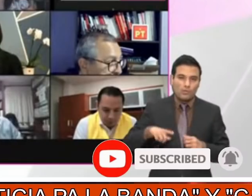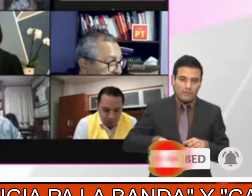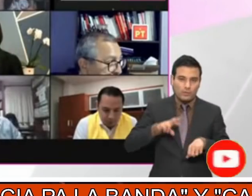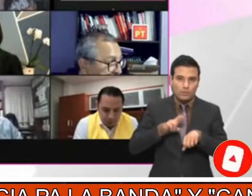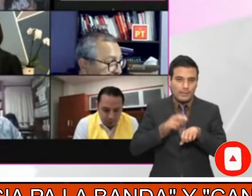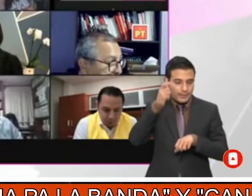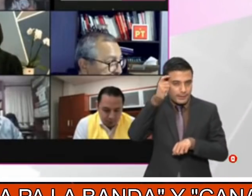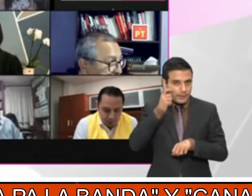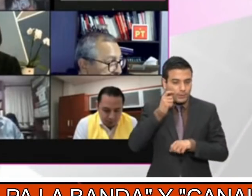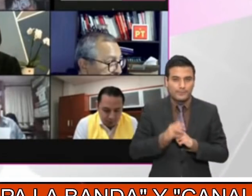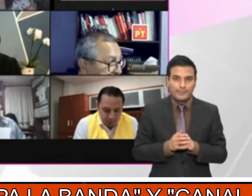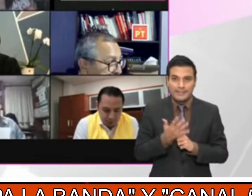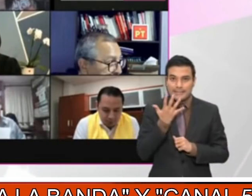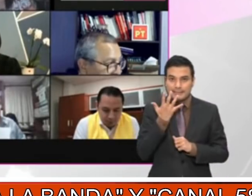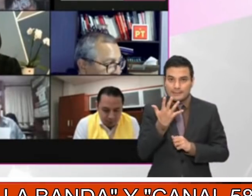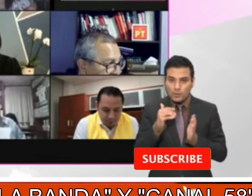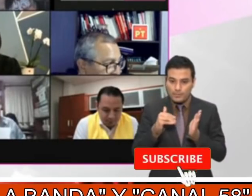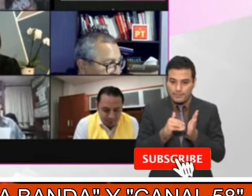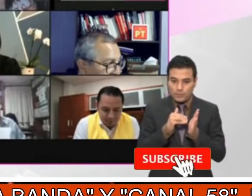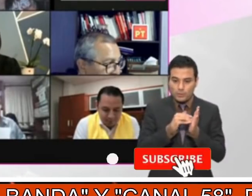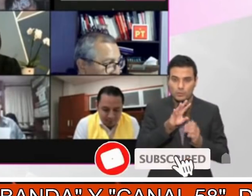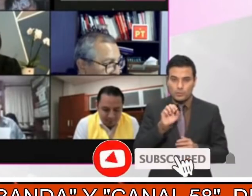Guerrero fueron